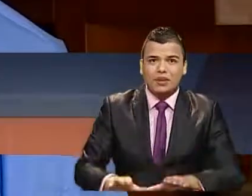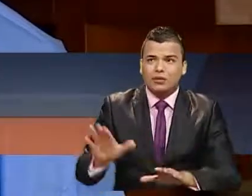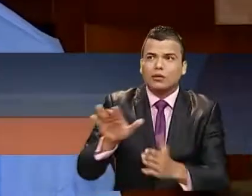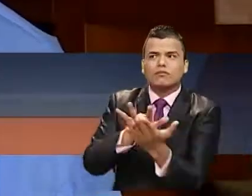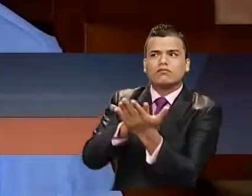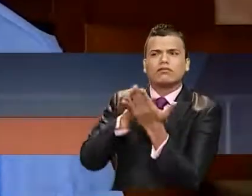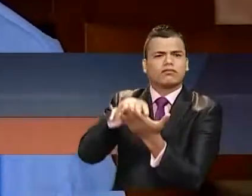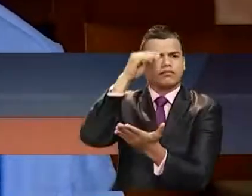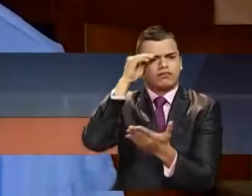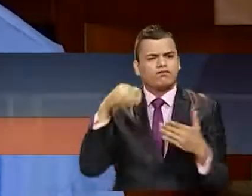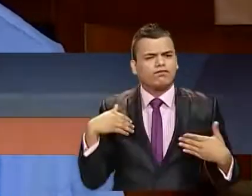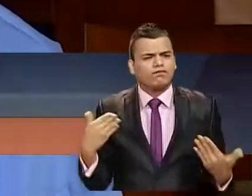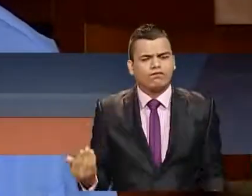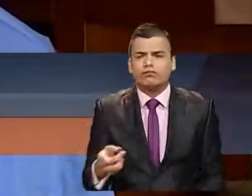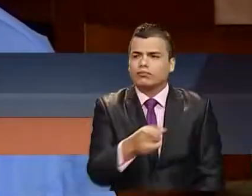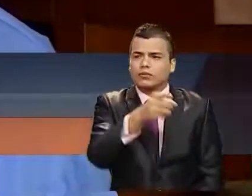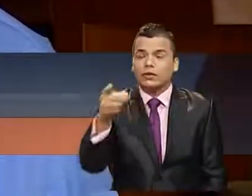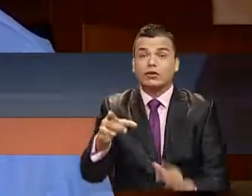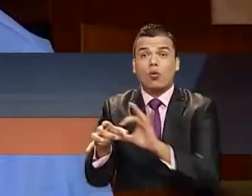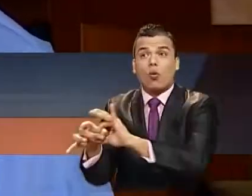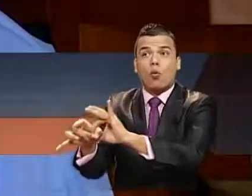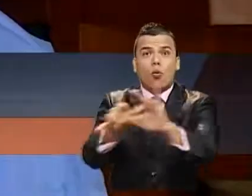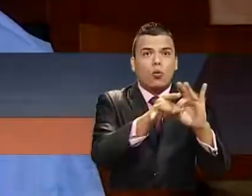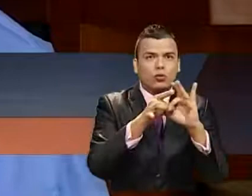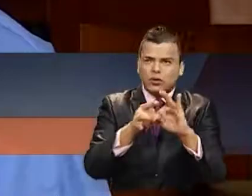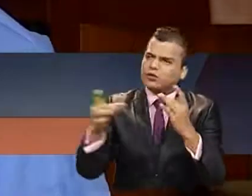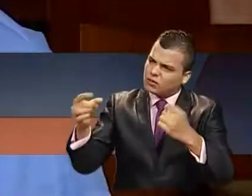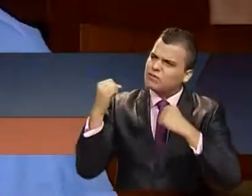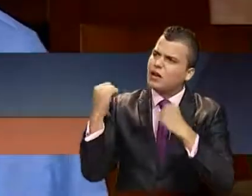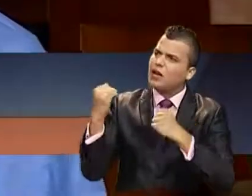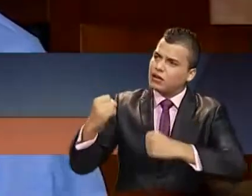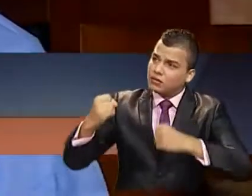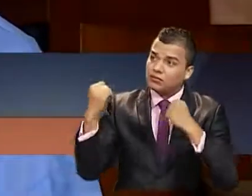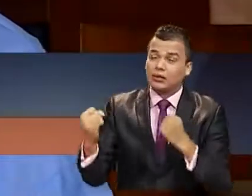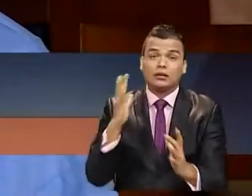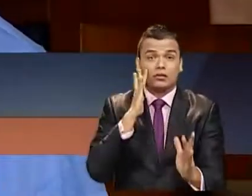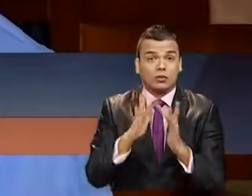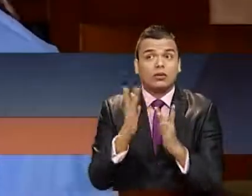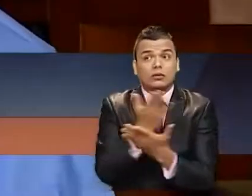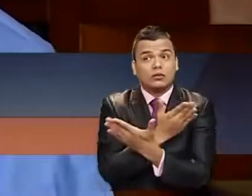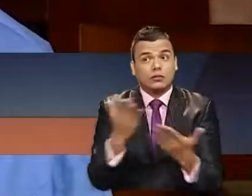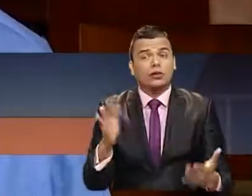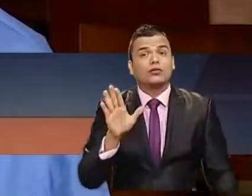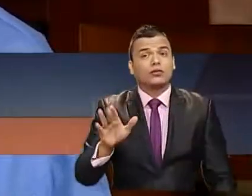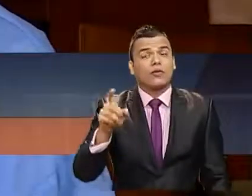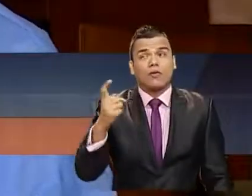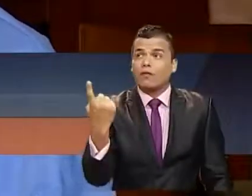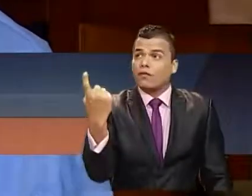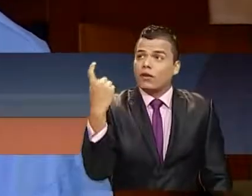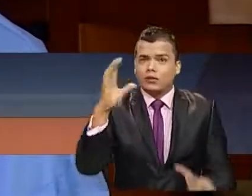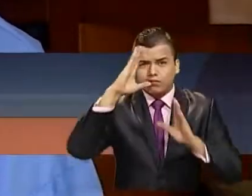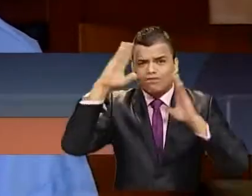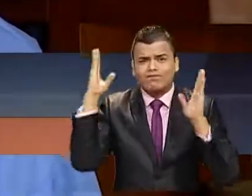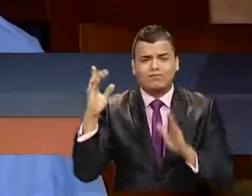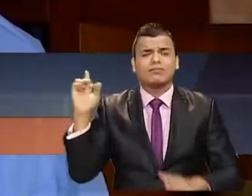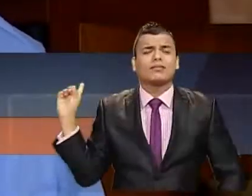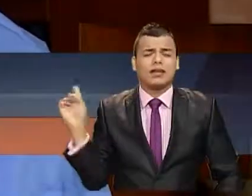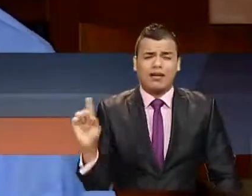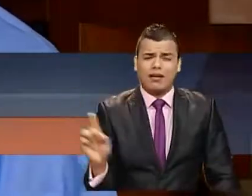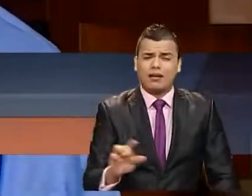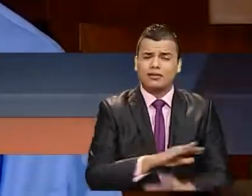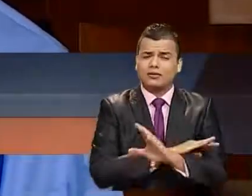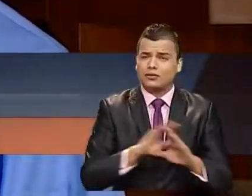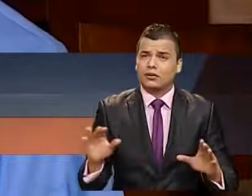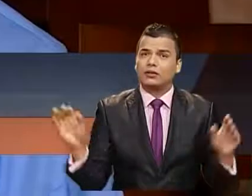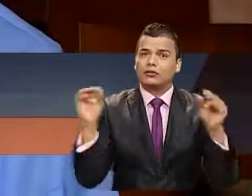primero la unidad de los bonaverenses reclamando algo que era justo reclamando algo de hace muchísimos años y pues por supuesto